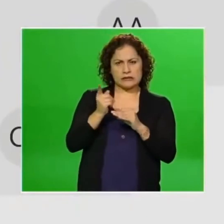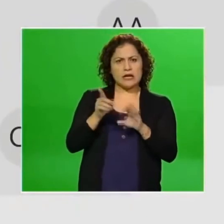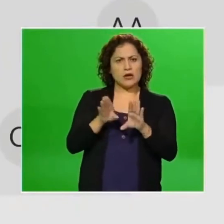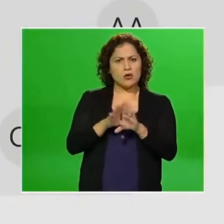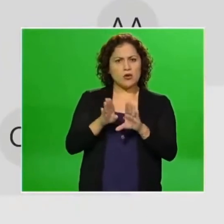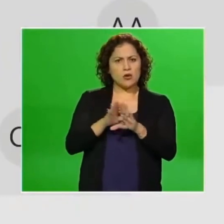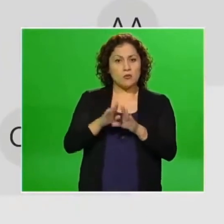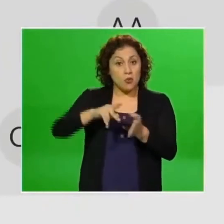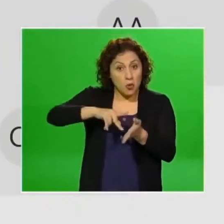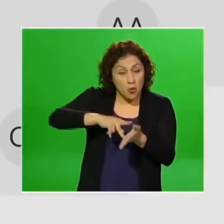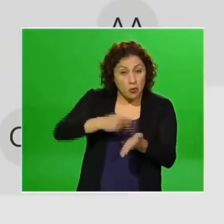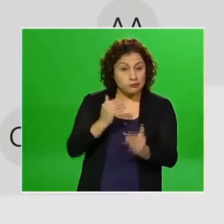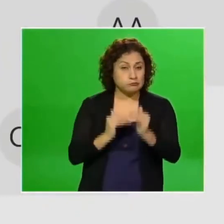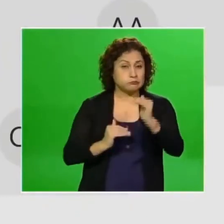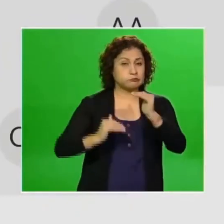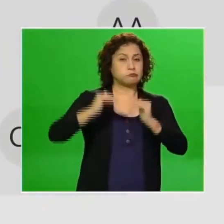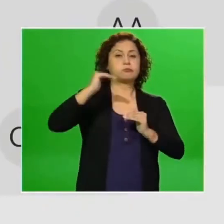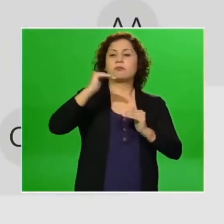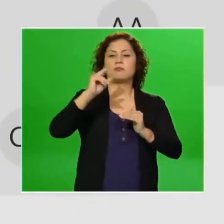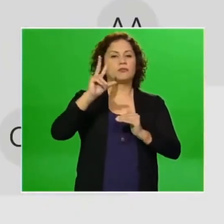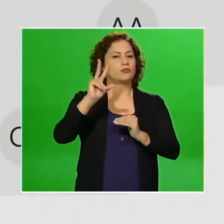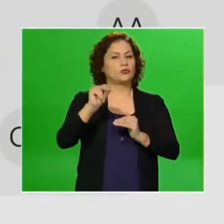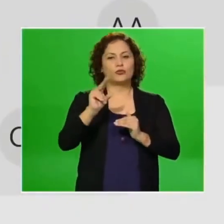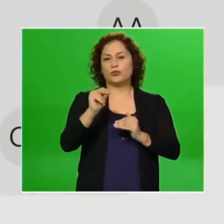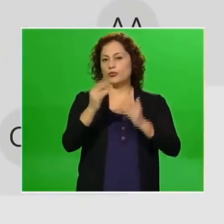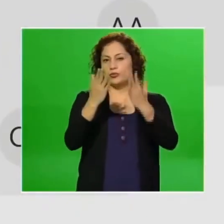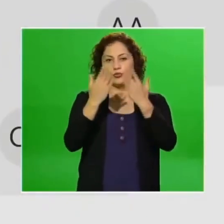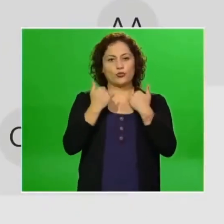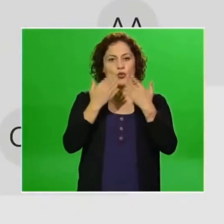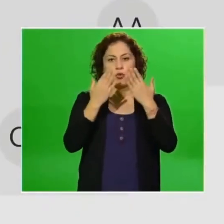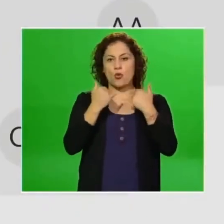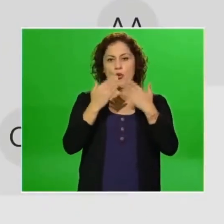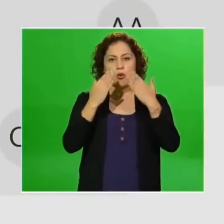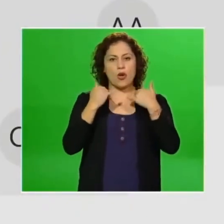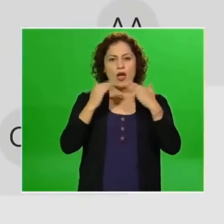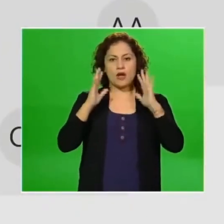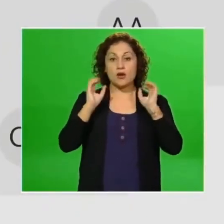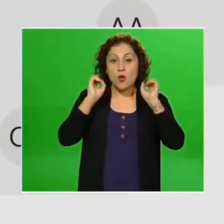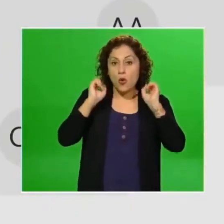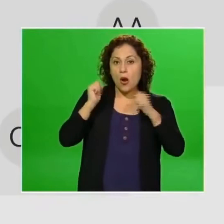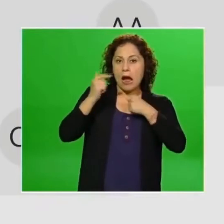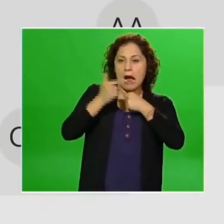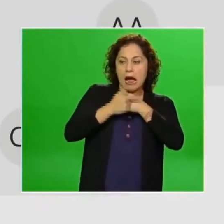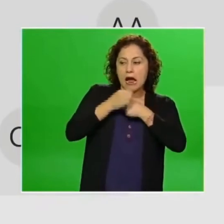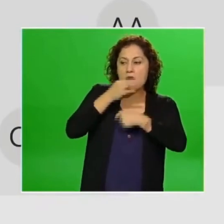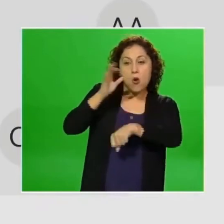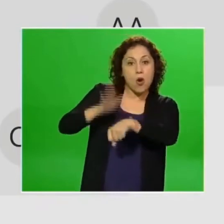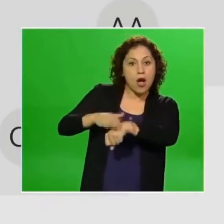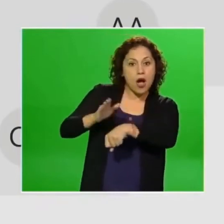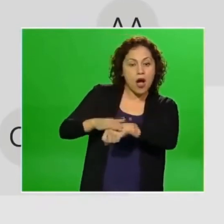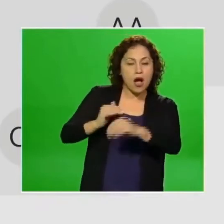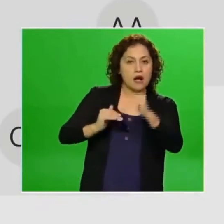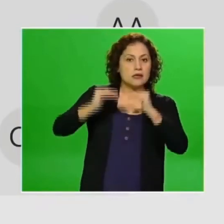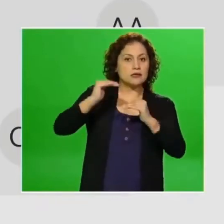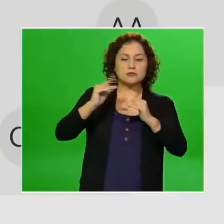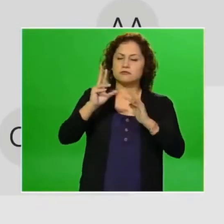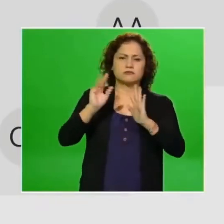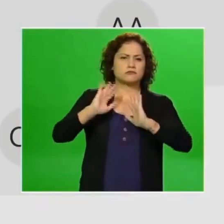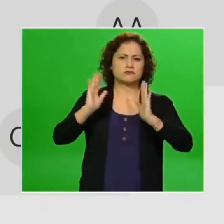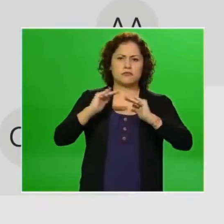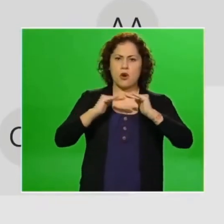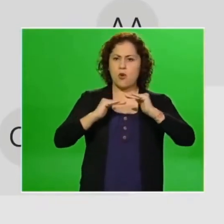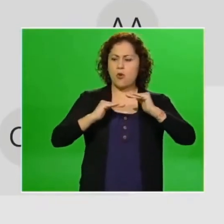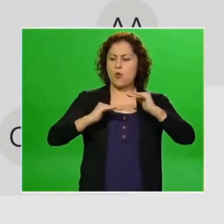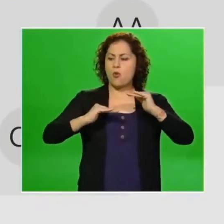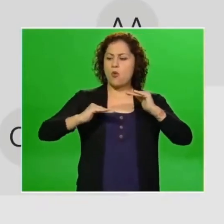tendencia nuevamente ascendente, o algo que en su momento nos alerte de que está generando un incremento. Por lo tanto, cuando una entidad